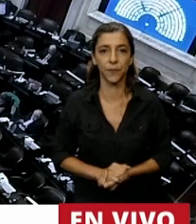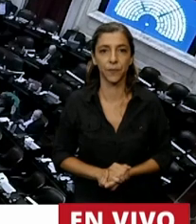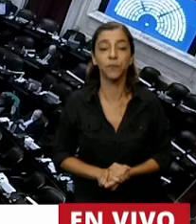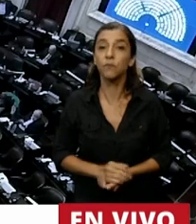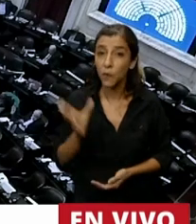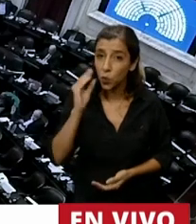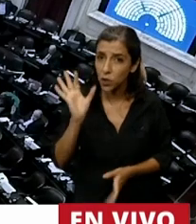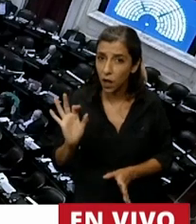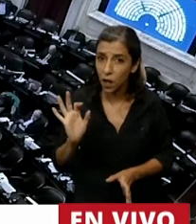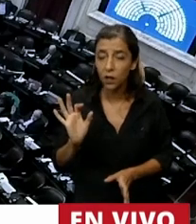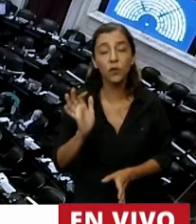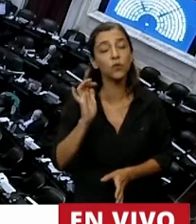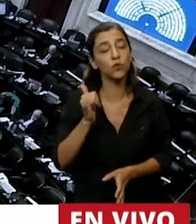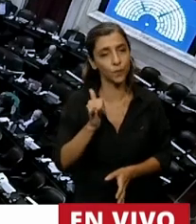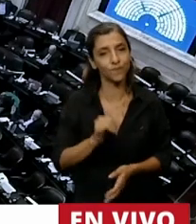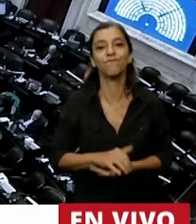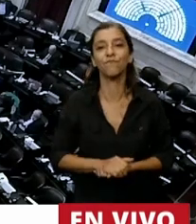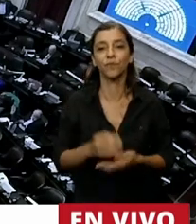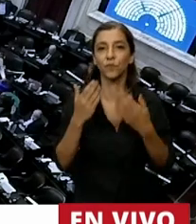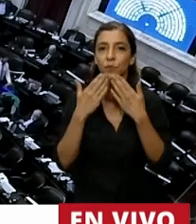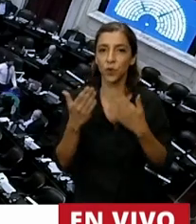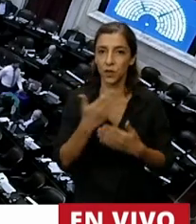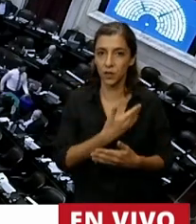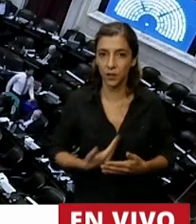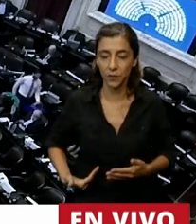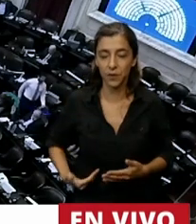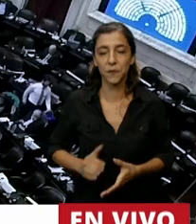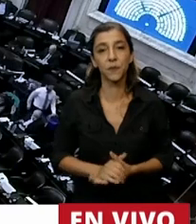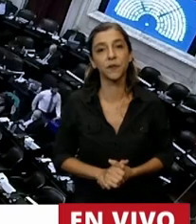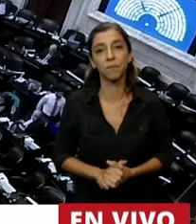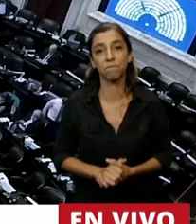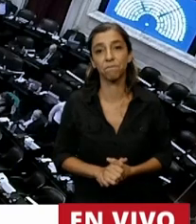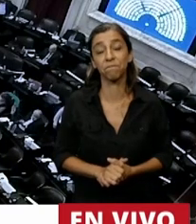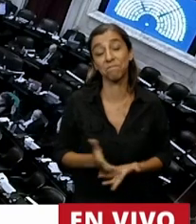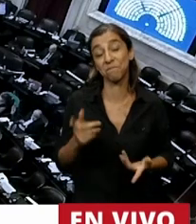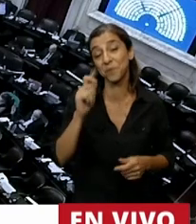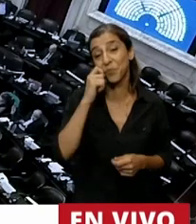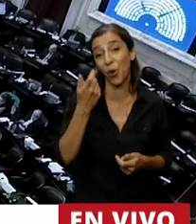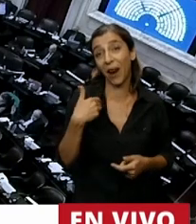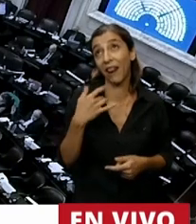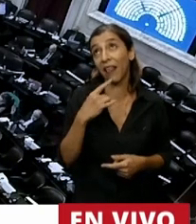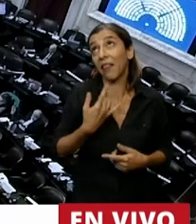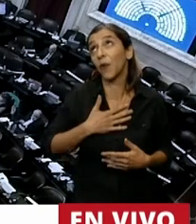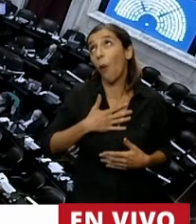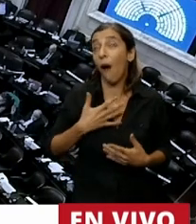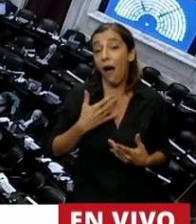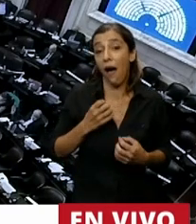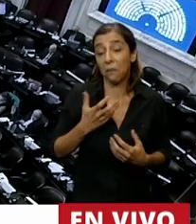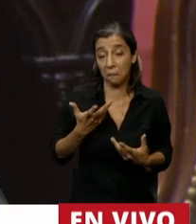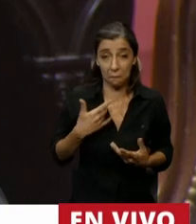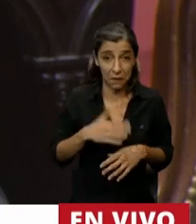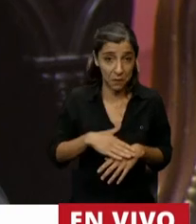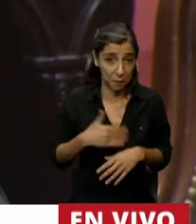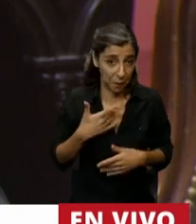¿Me escucha allí? Ahora sí. Muchas gracias, señor presidente. Es muy linda la autocrítica cuando no se habla de nada. Estamos